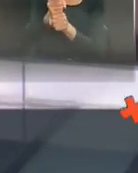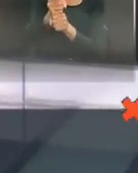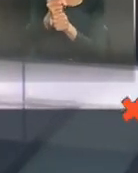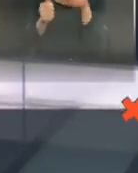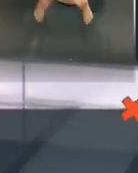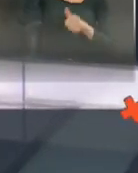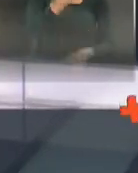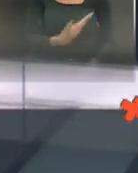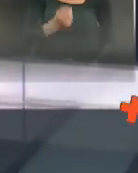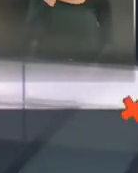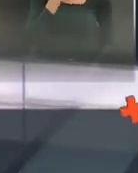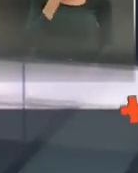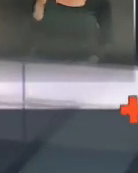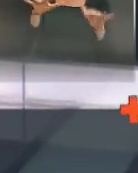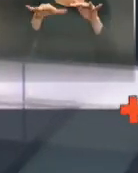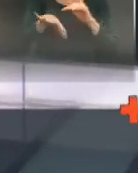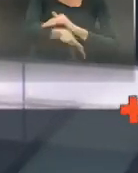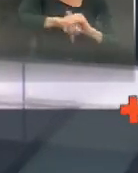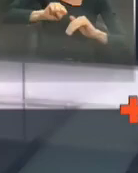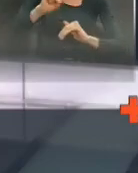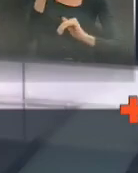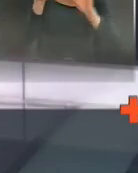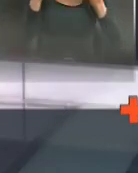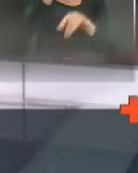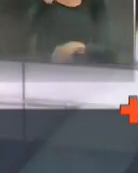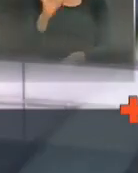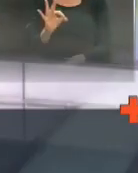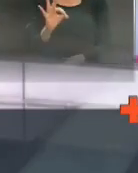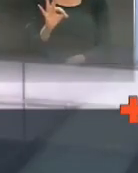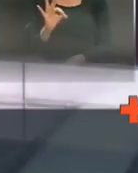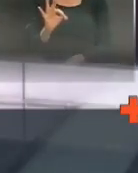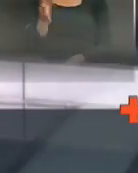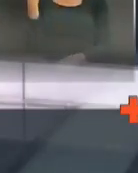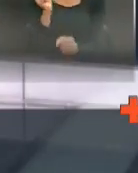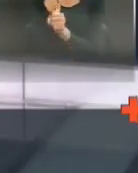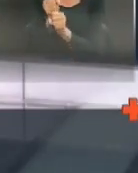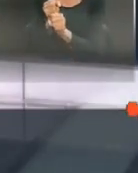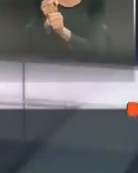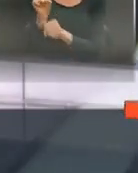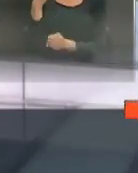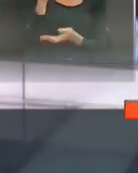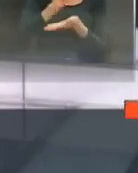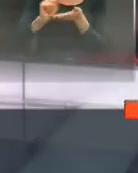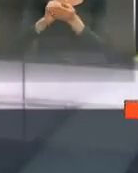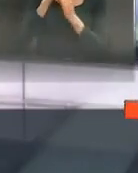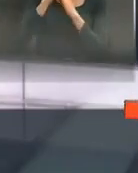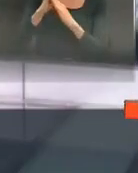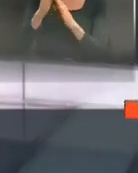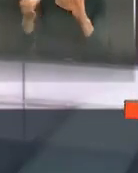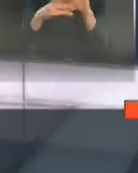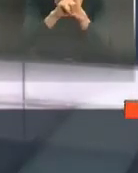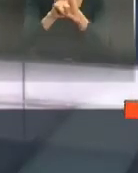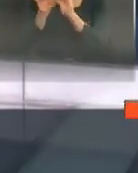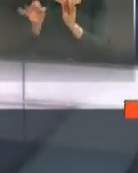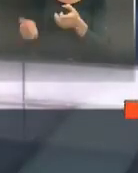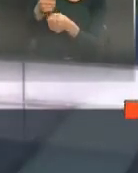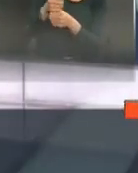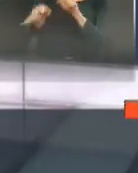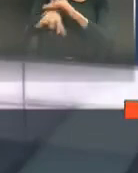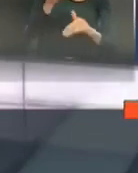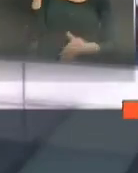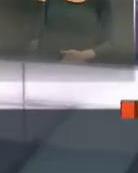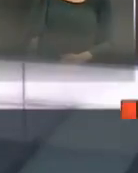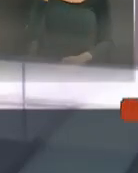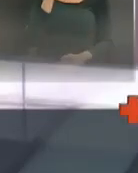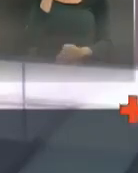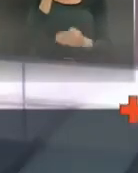haber usado el primer retiro del 10% cuando aún se desempeñaba como subsecretaria de Prevención del Delito. Así, ella se suma